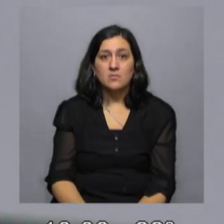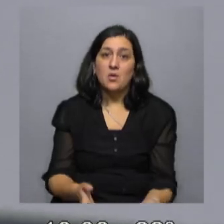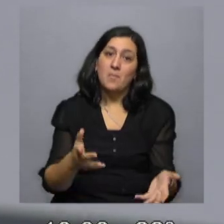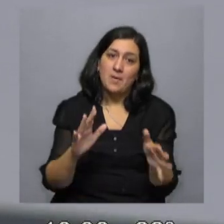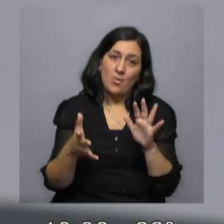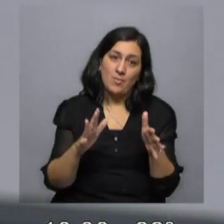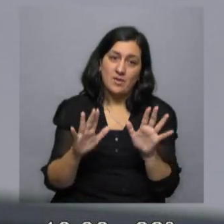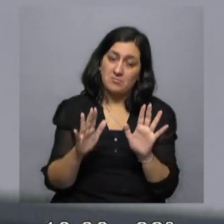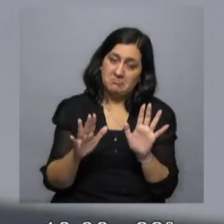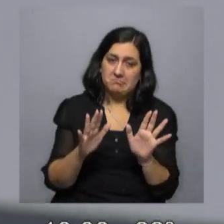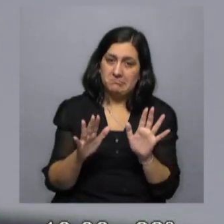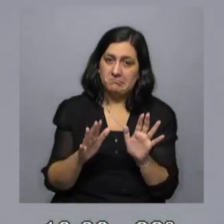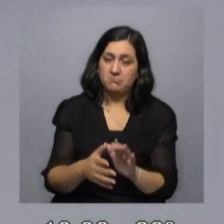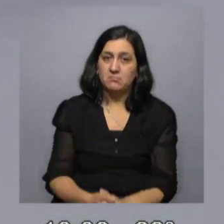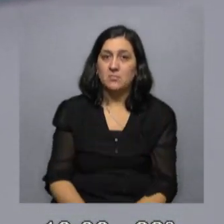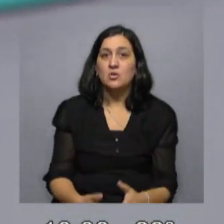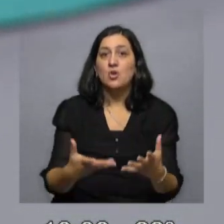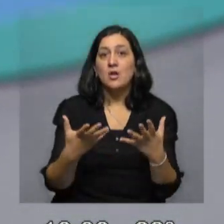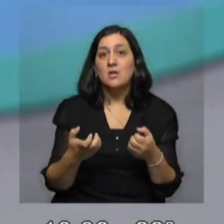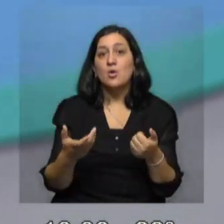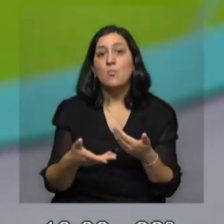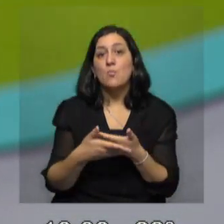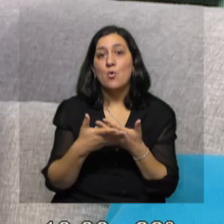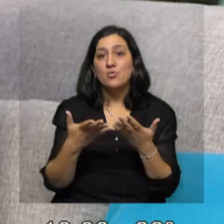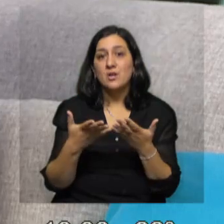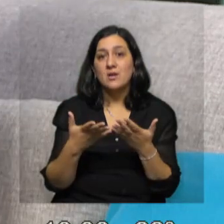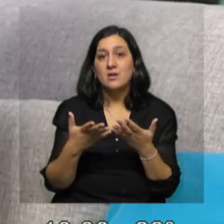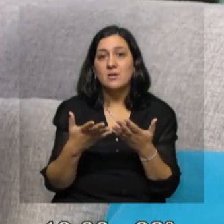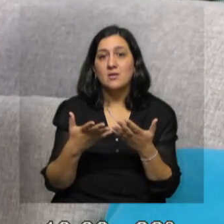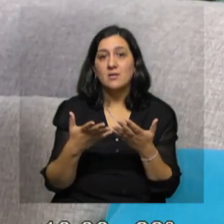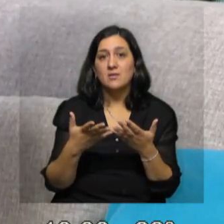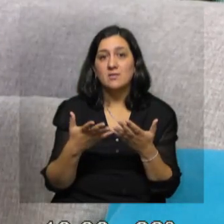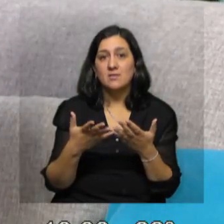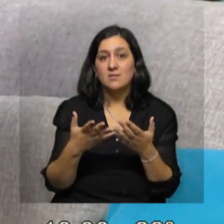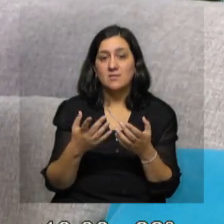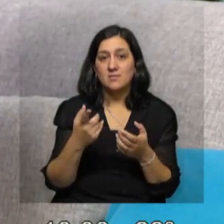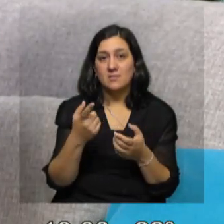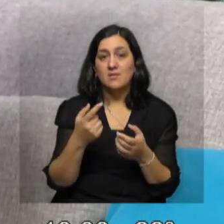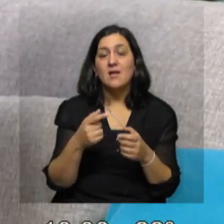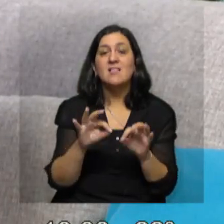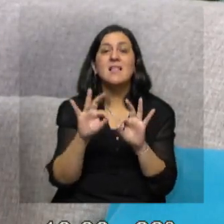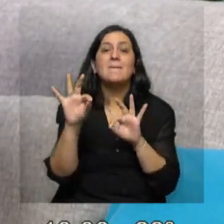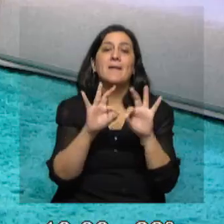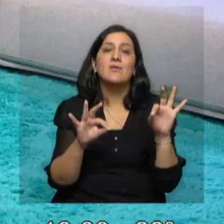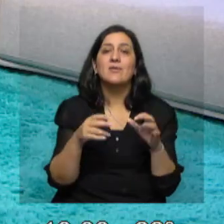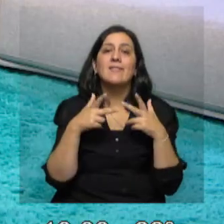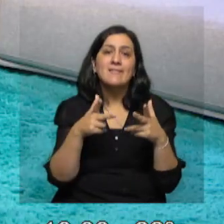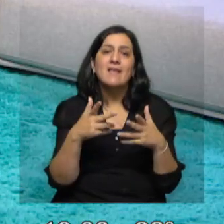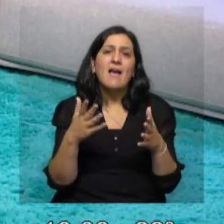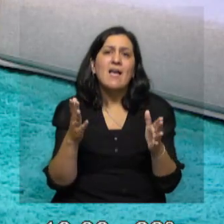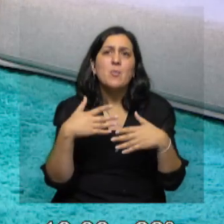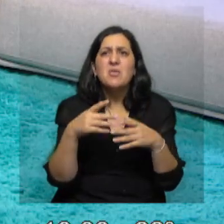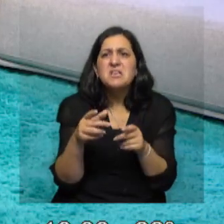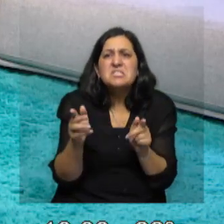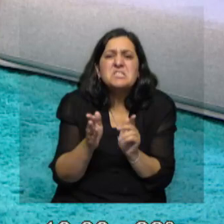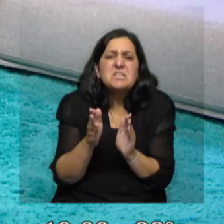infantes. Lo que quiero mostrarles acá es el tema del tamaño. Escucha. Oh. Cuando vienen y te dicen no me entra,